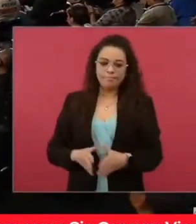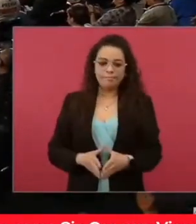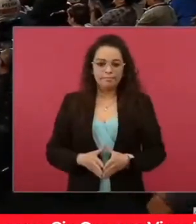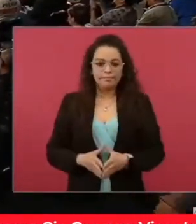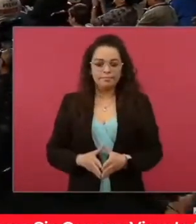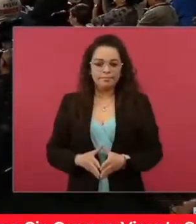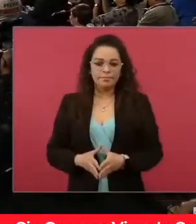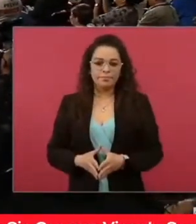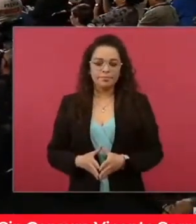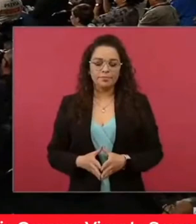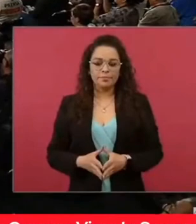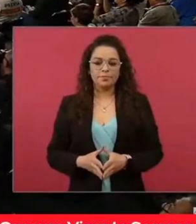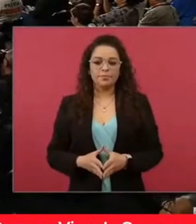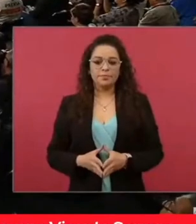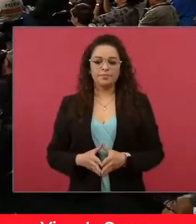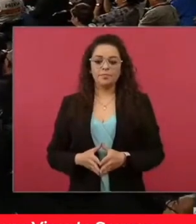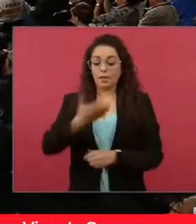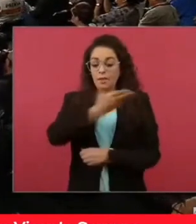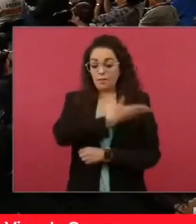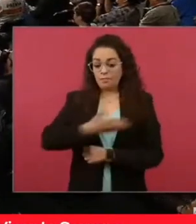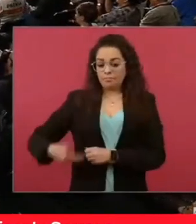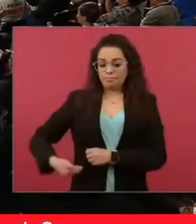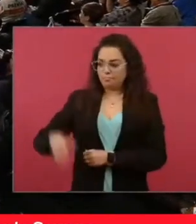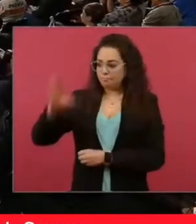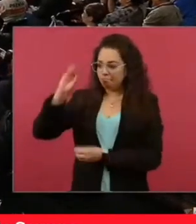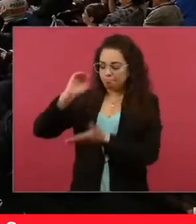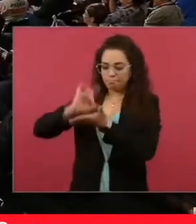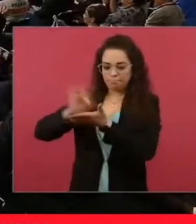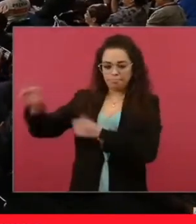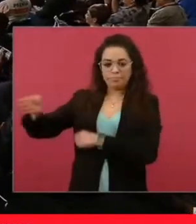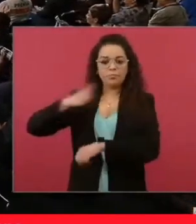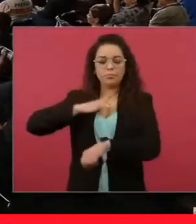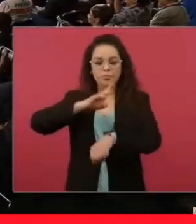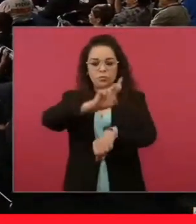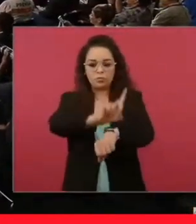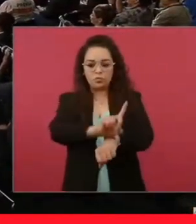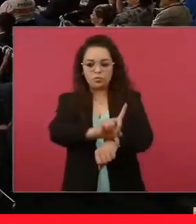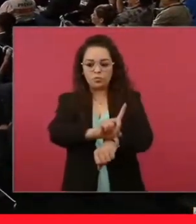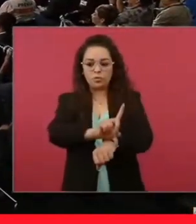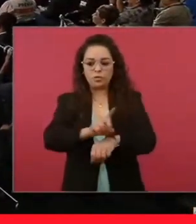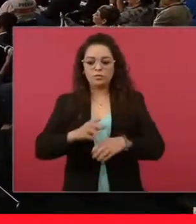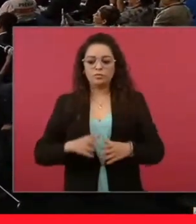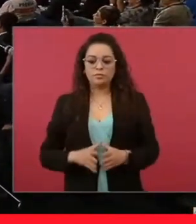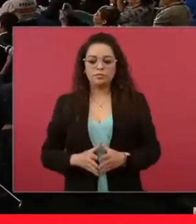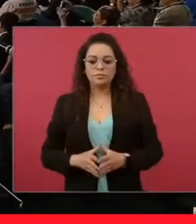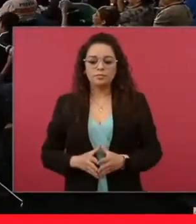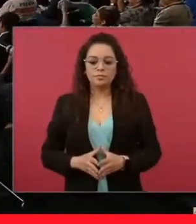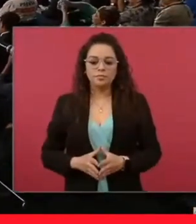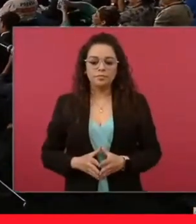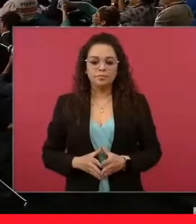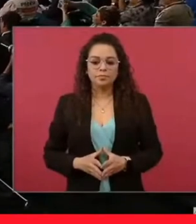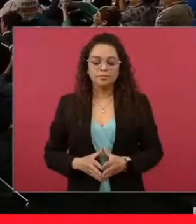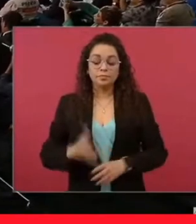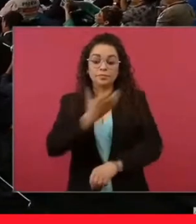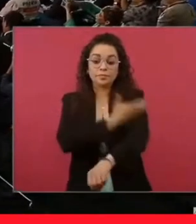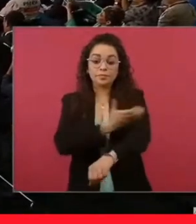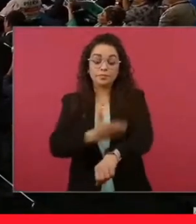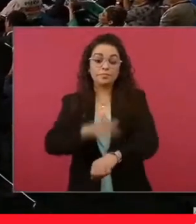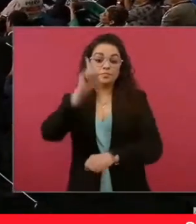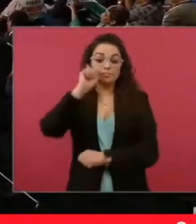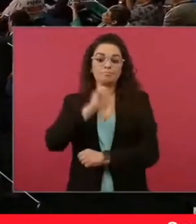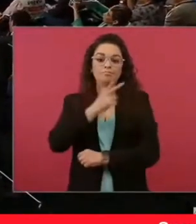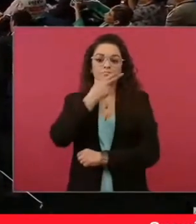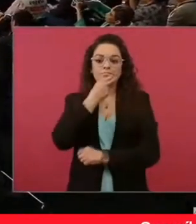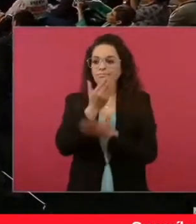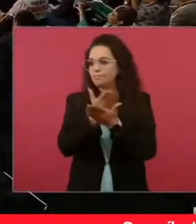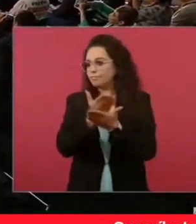Muchas gracias señor presidente muy buenos días Buenos días a las compañeras y compañeros de los